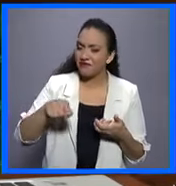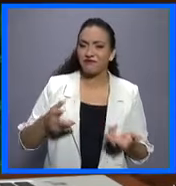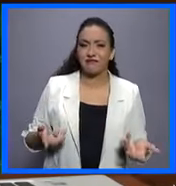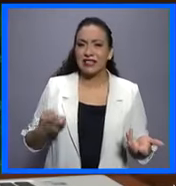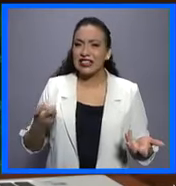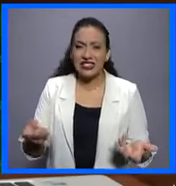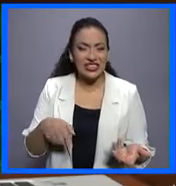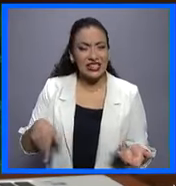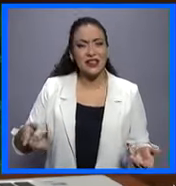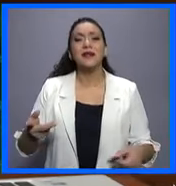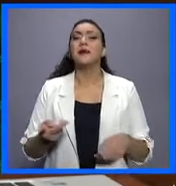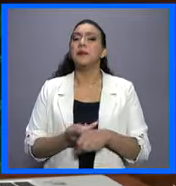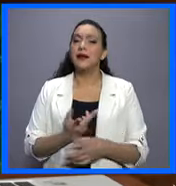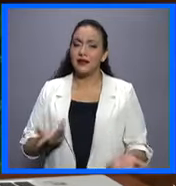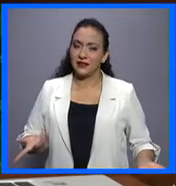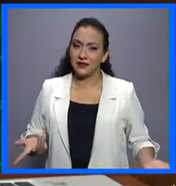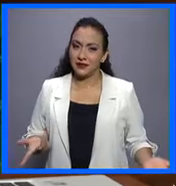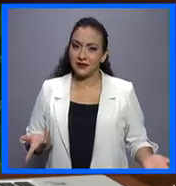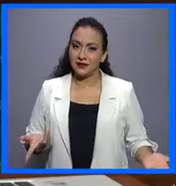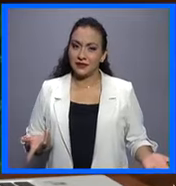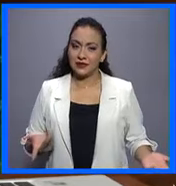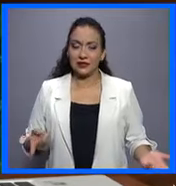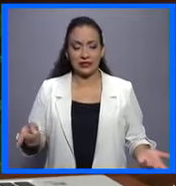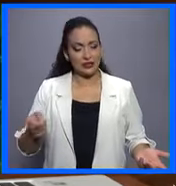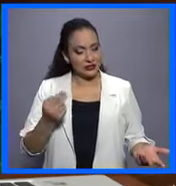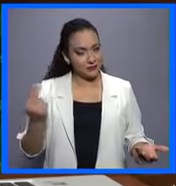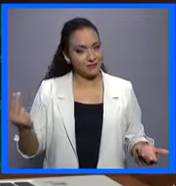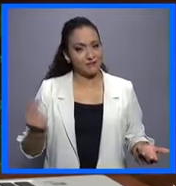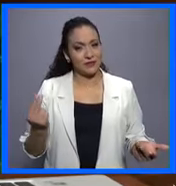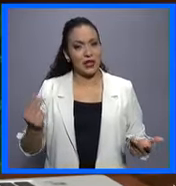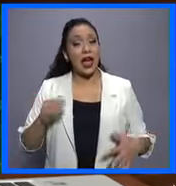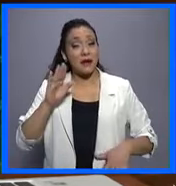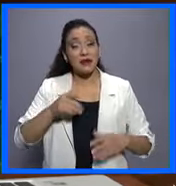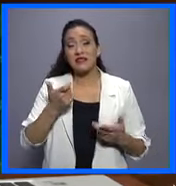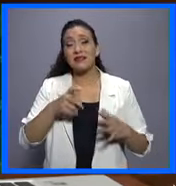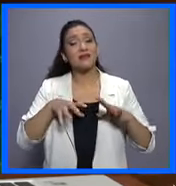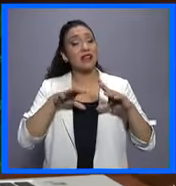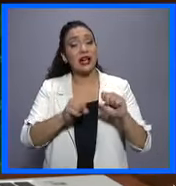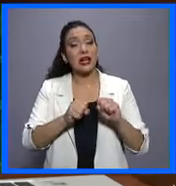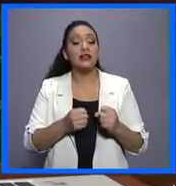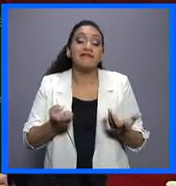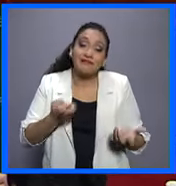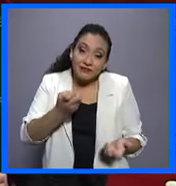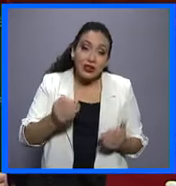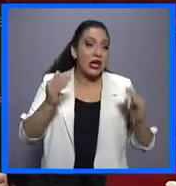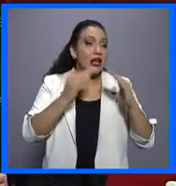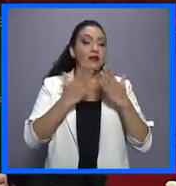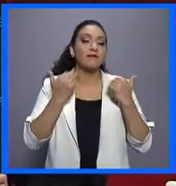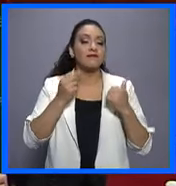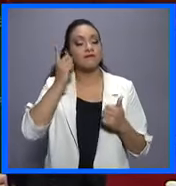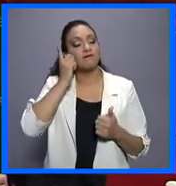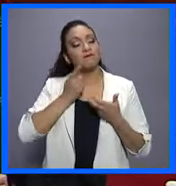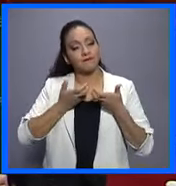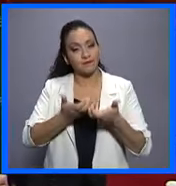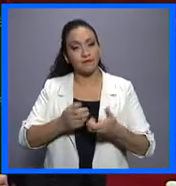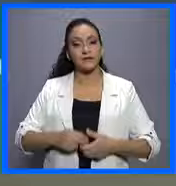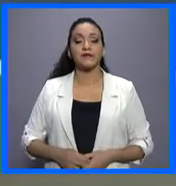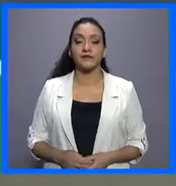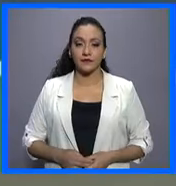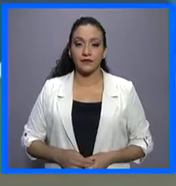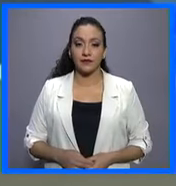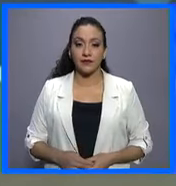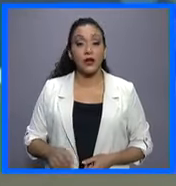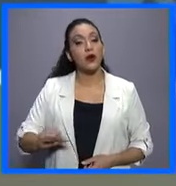condiciones particulares tienen necesidad de dormir en esas circunstancias. En otro asunto, invalidó